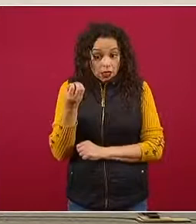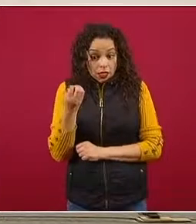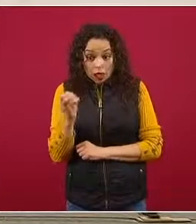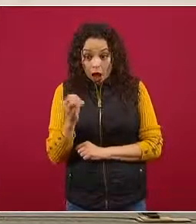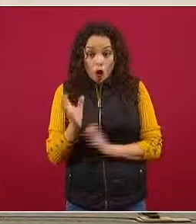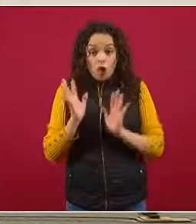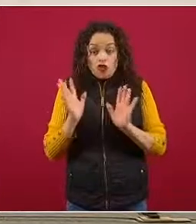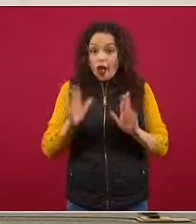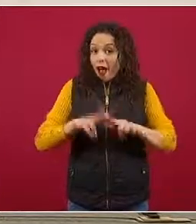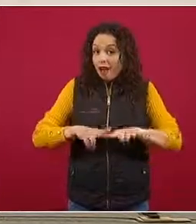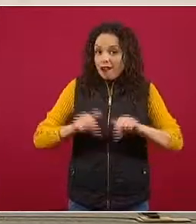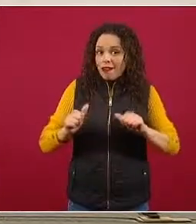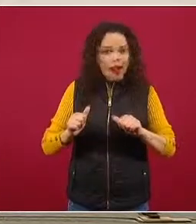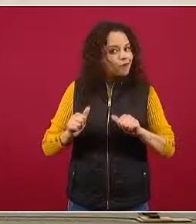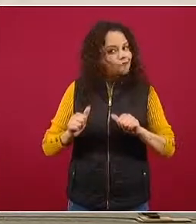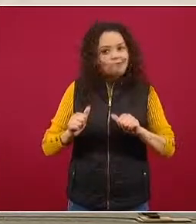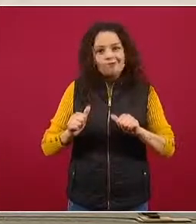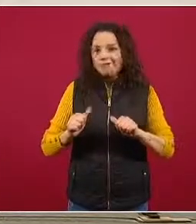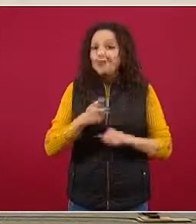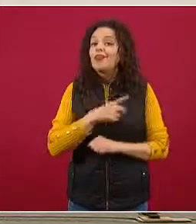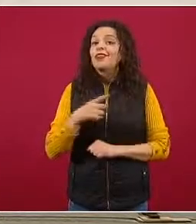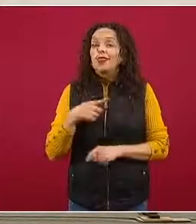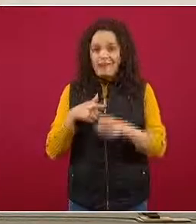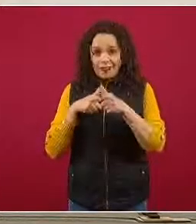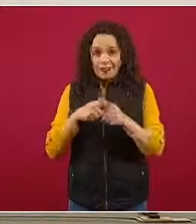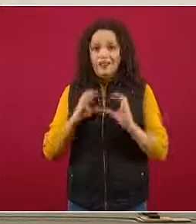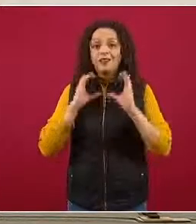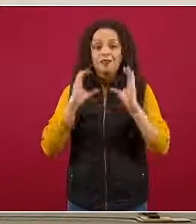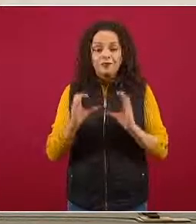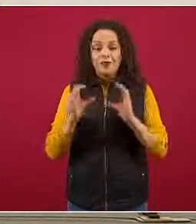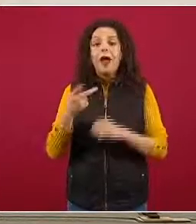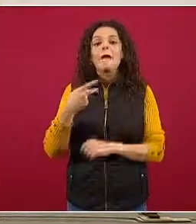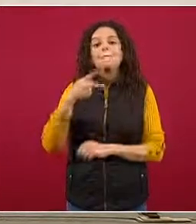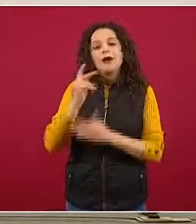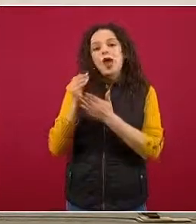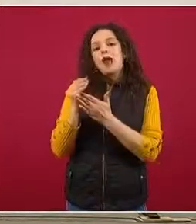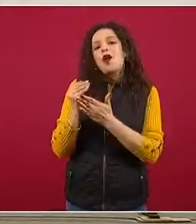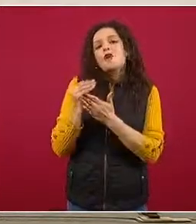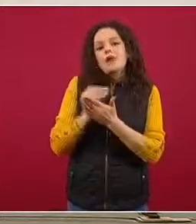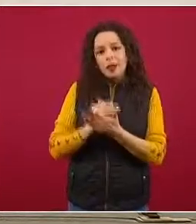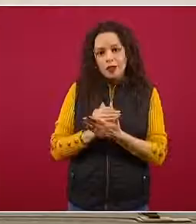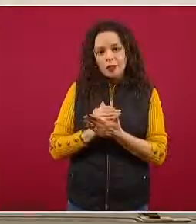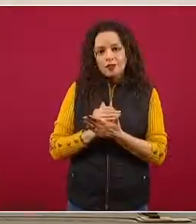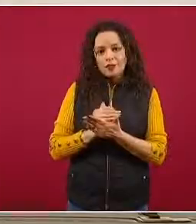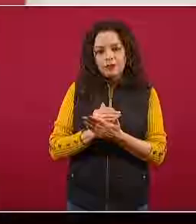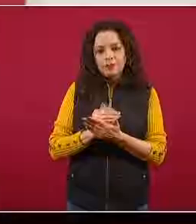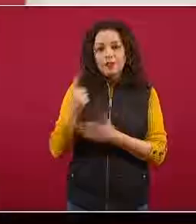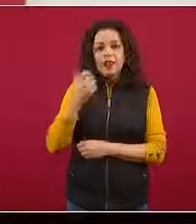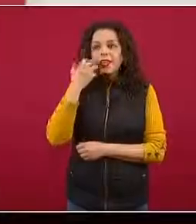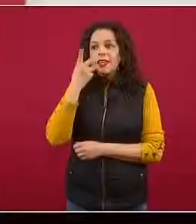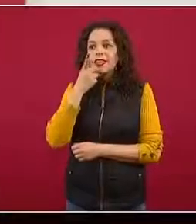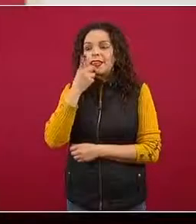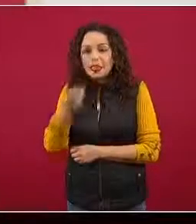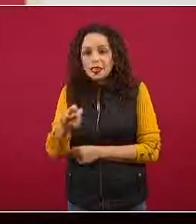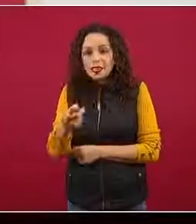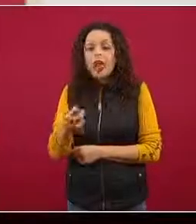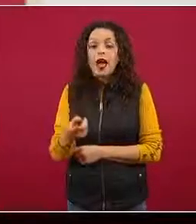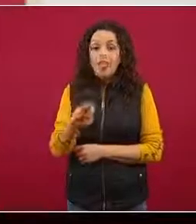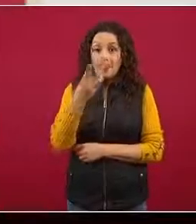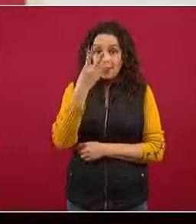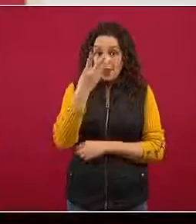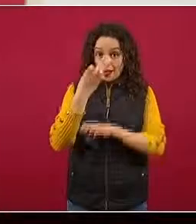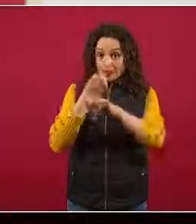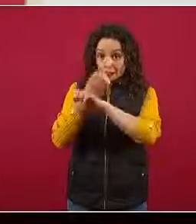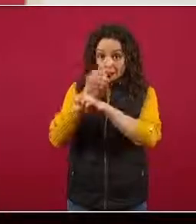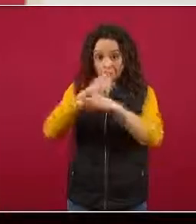nos tenemos que ir cuidando, pero es el menor riesgo posible. Eso quiere decir que estos 3 estados de la